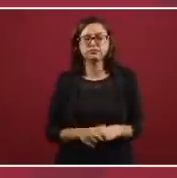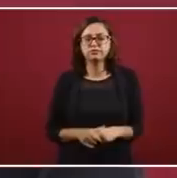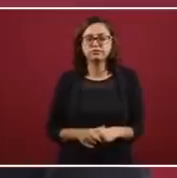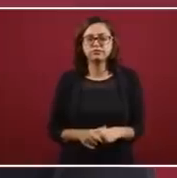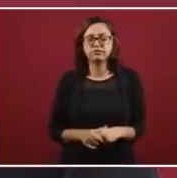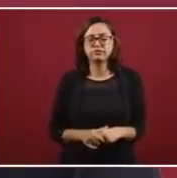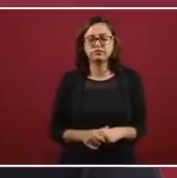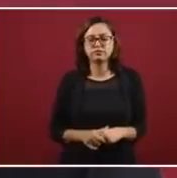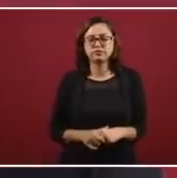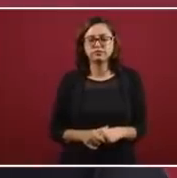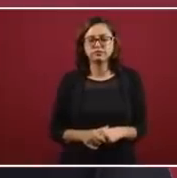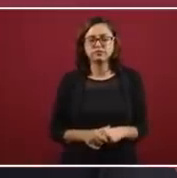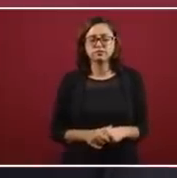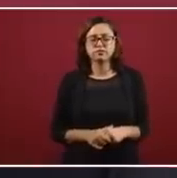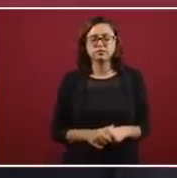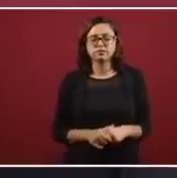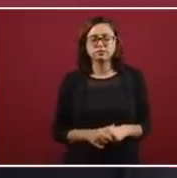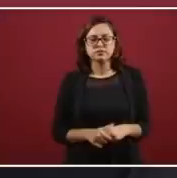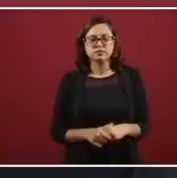además de ser